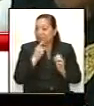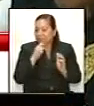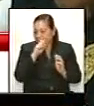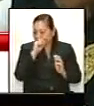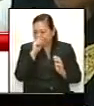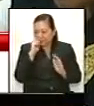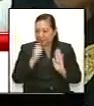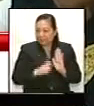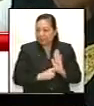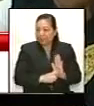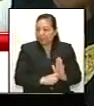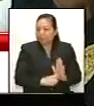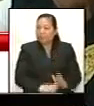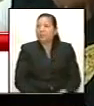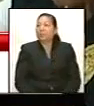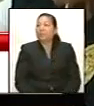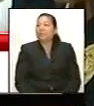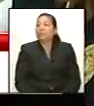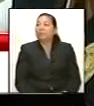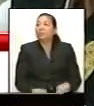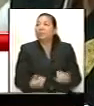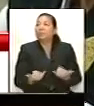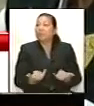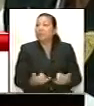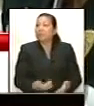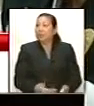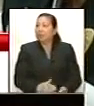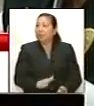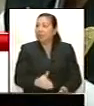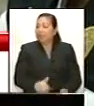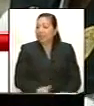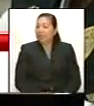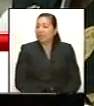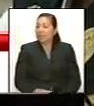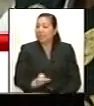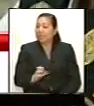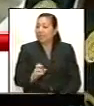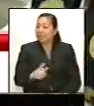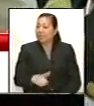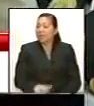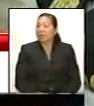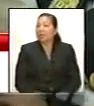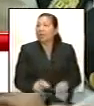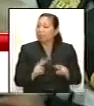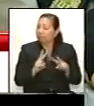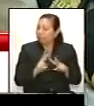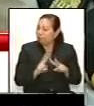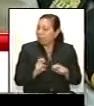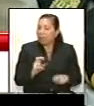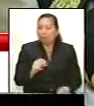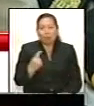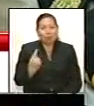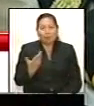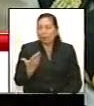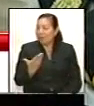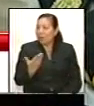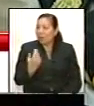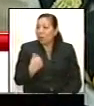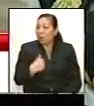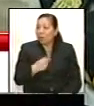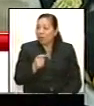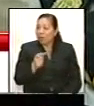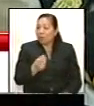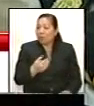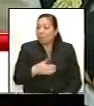presentado, porque esto, la sociedad civil aporta mucho en lo que es investigación, no solo para que nosotros como